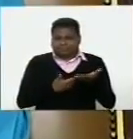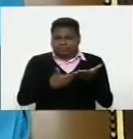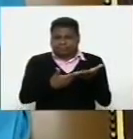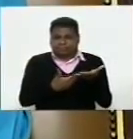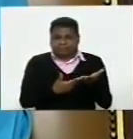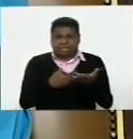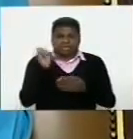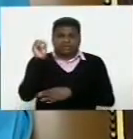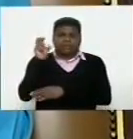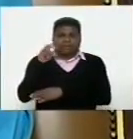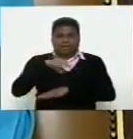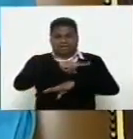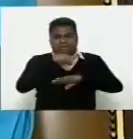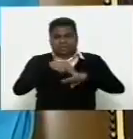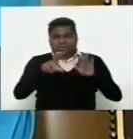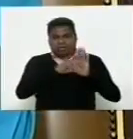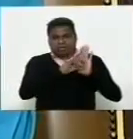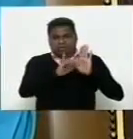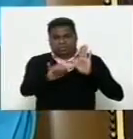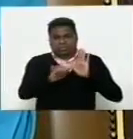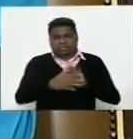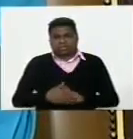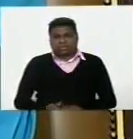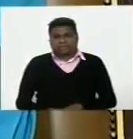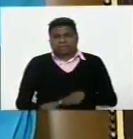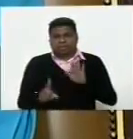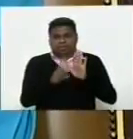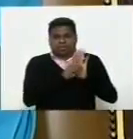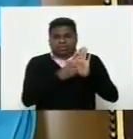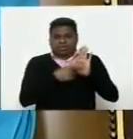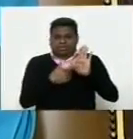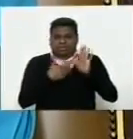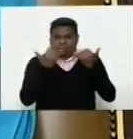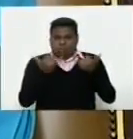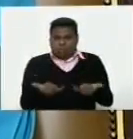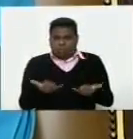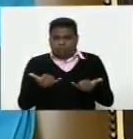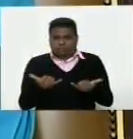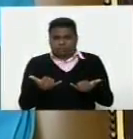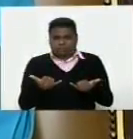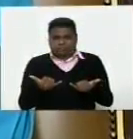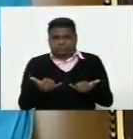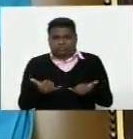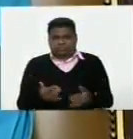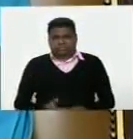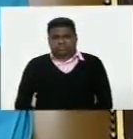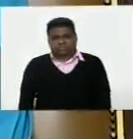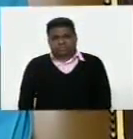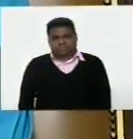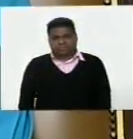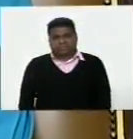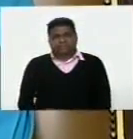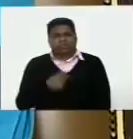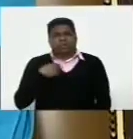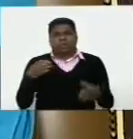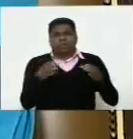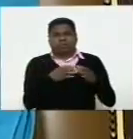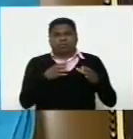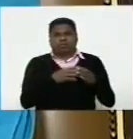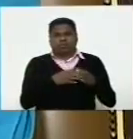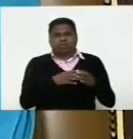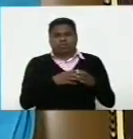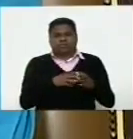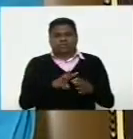soberana Asamblea Nacional Constituyente un decreto como este. Miren, yo estoy en un grupo de WhatsApp